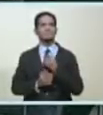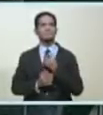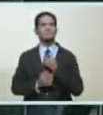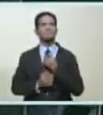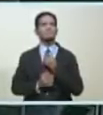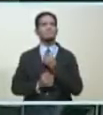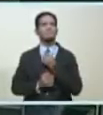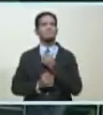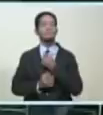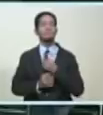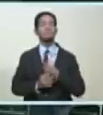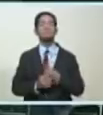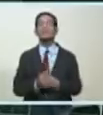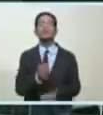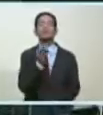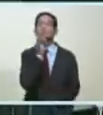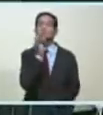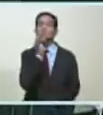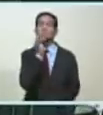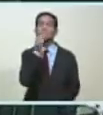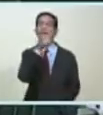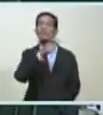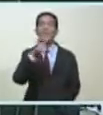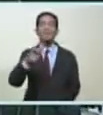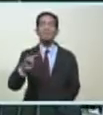para sus propios electores es incomprensible